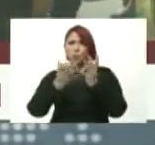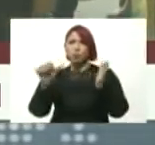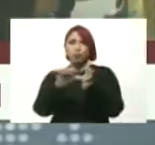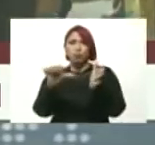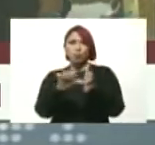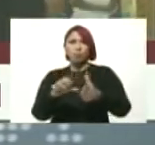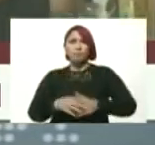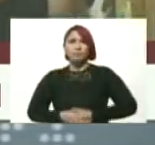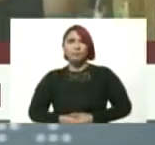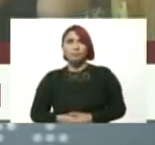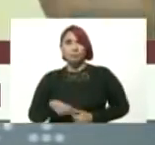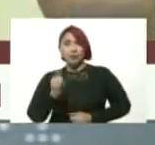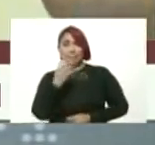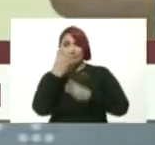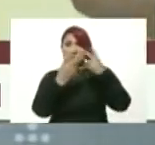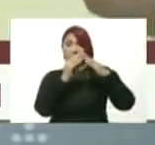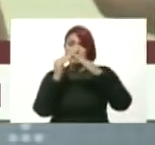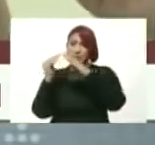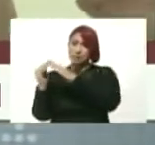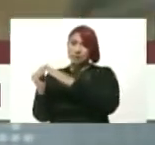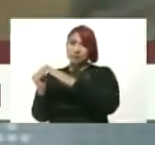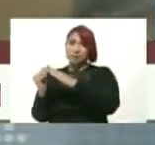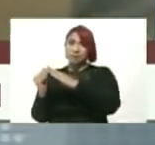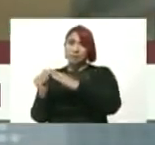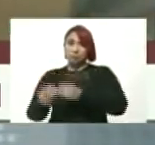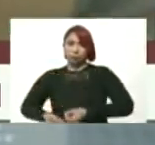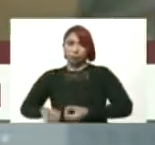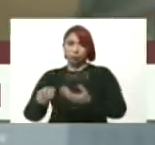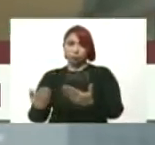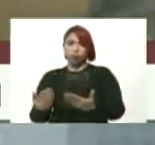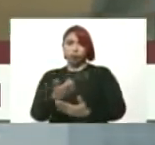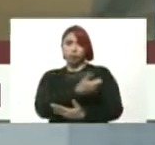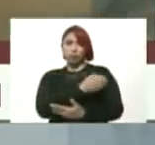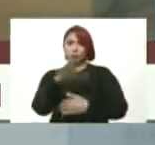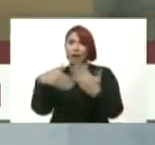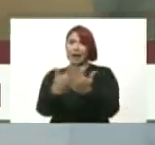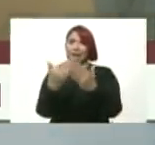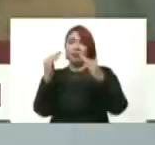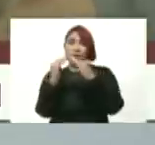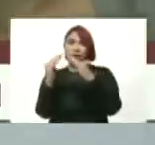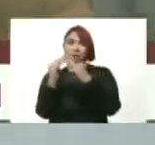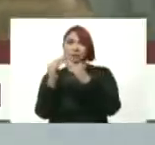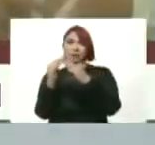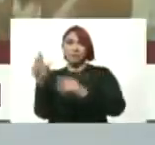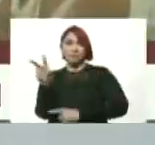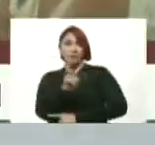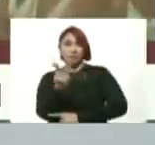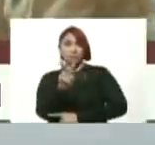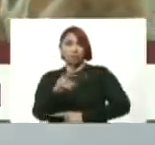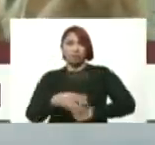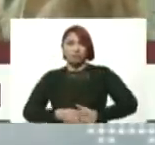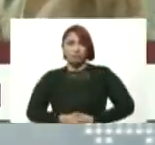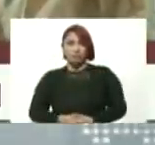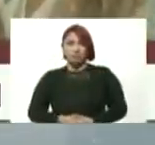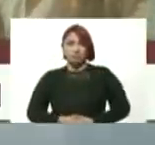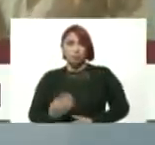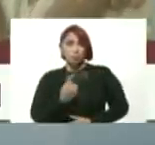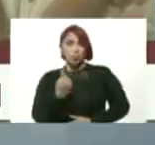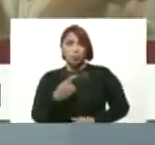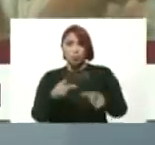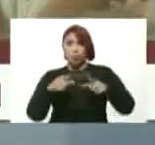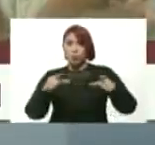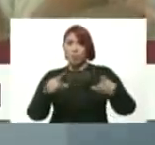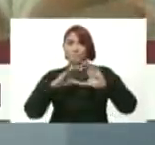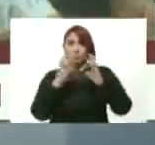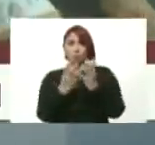hay visita casa por casa y se lleva la vacuna hasta el hogar venezuela único lugar del mundo